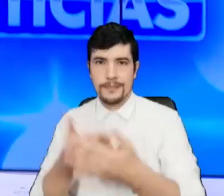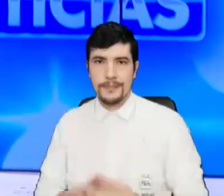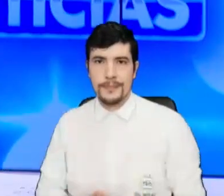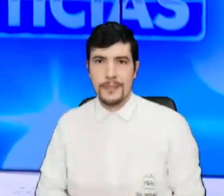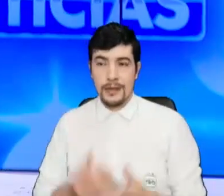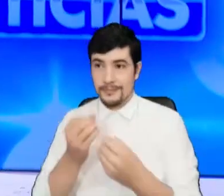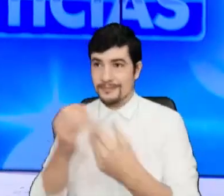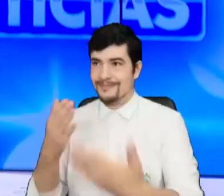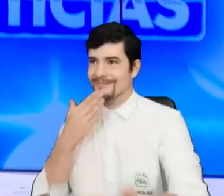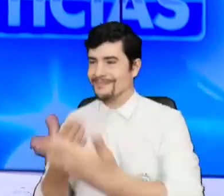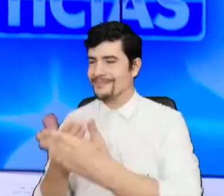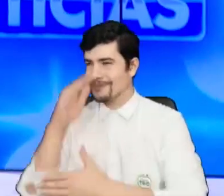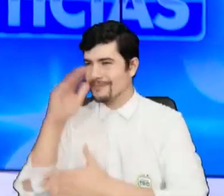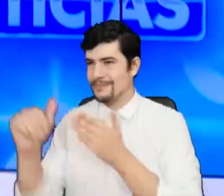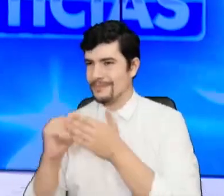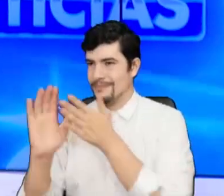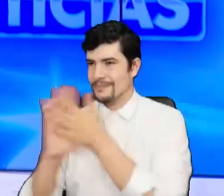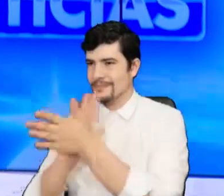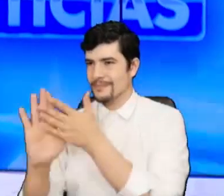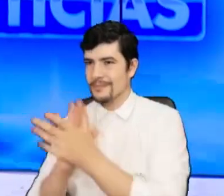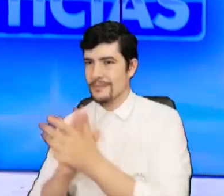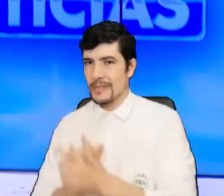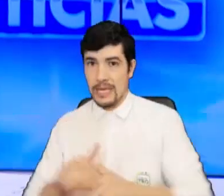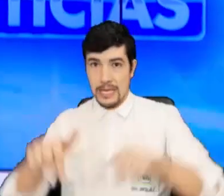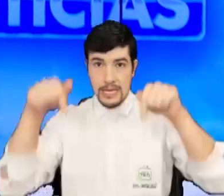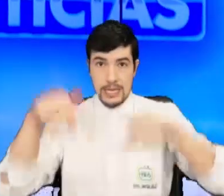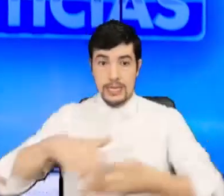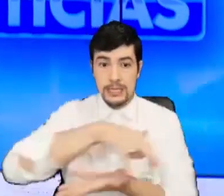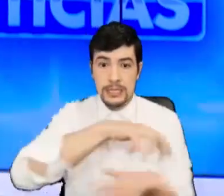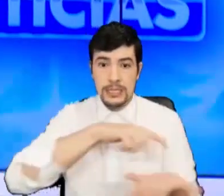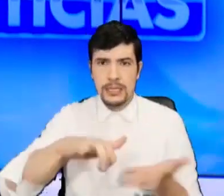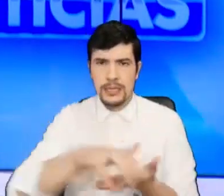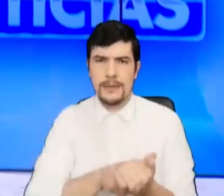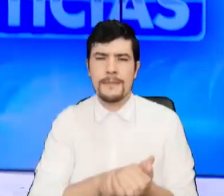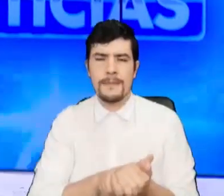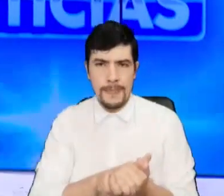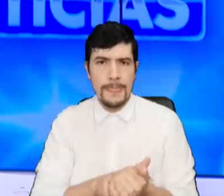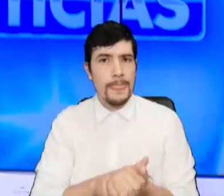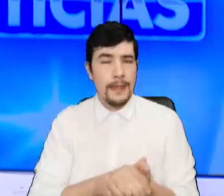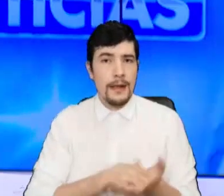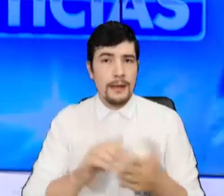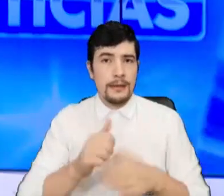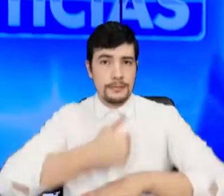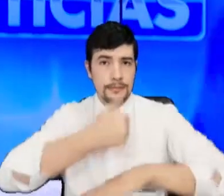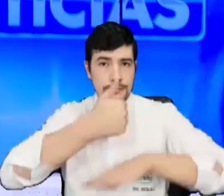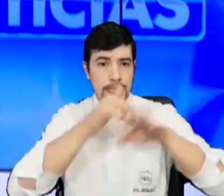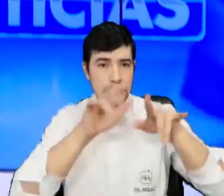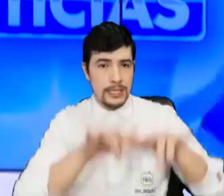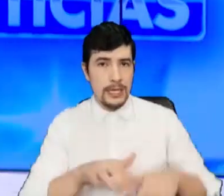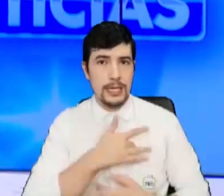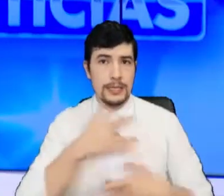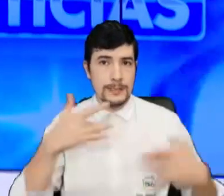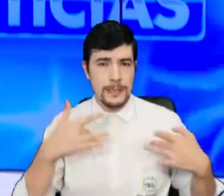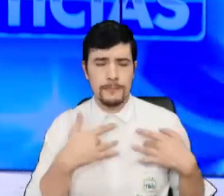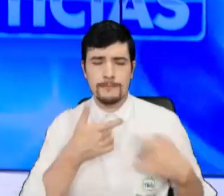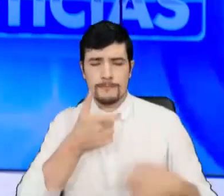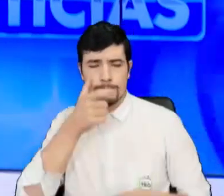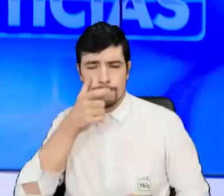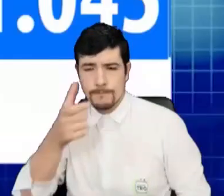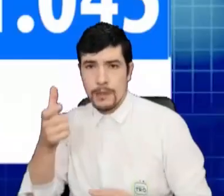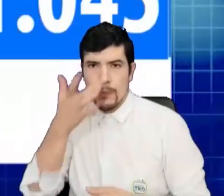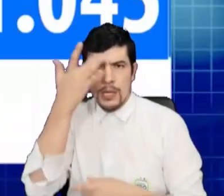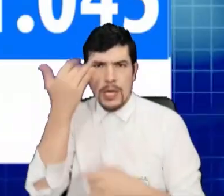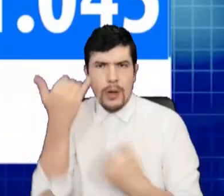y en santander las autoridades se mantienen encendidas las alarmas frente al reciente aumento de casos positivos de kobe 19 en el departamento